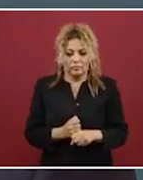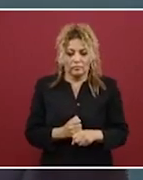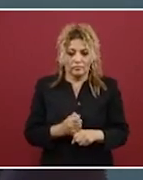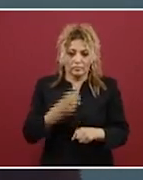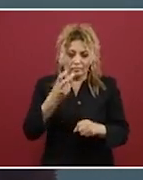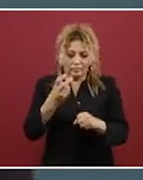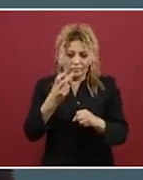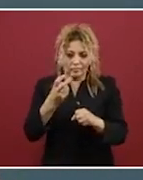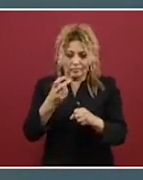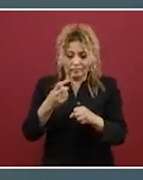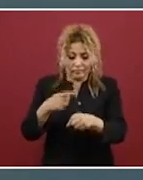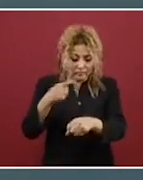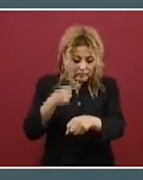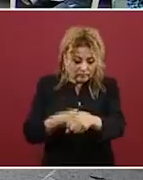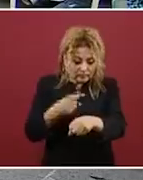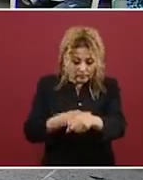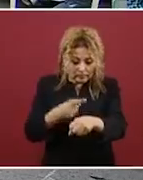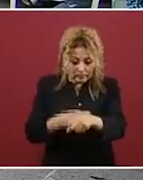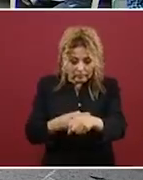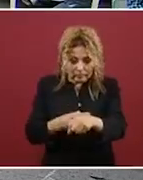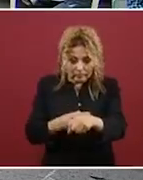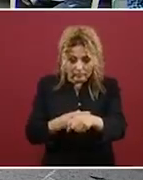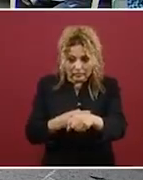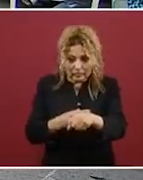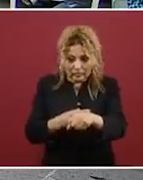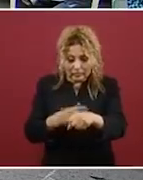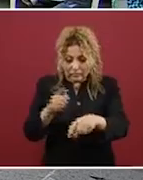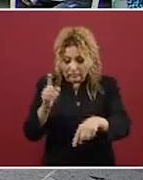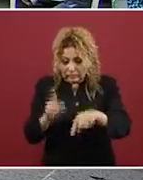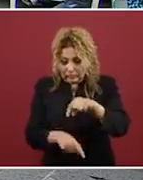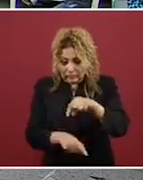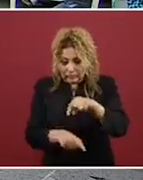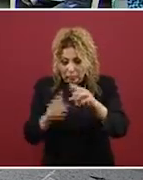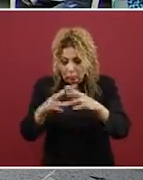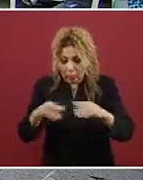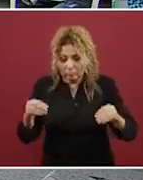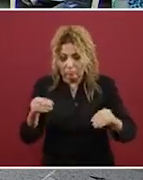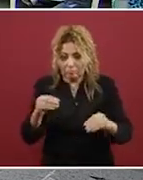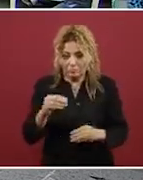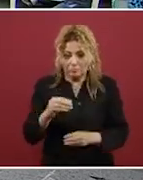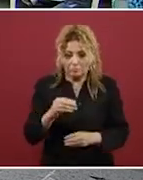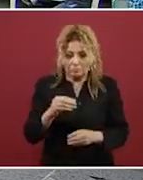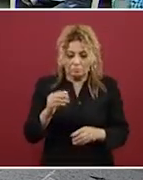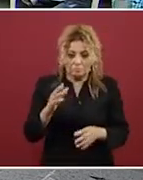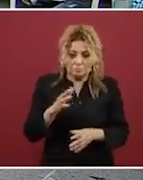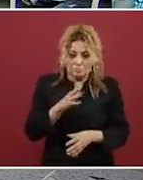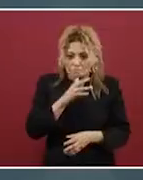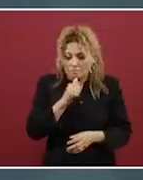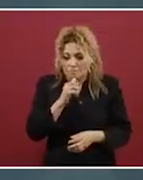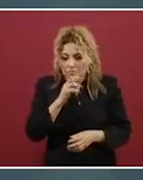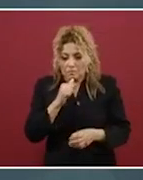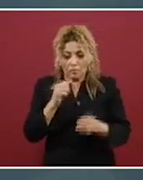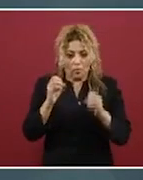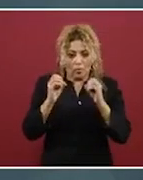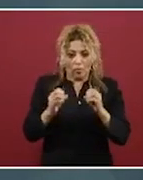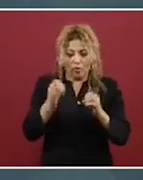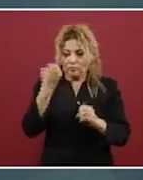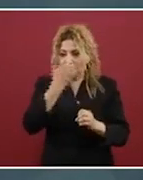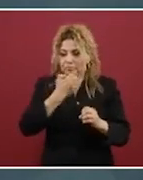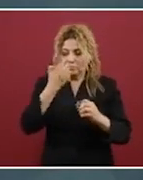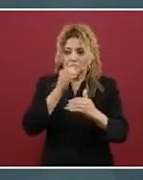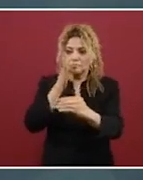curarse que no se quede nadie sin ir a la escuela y que si ya